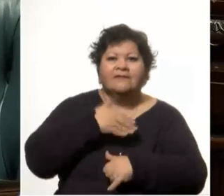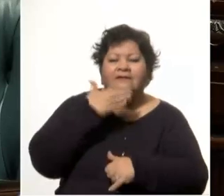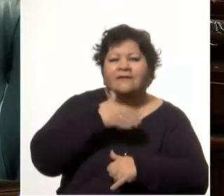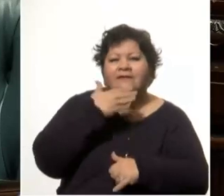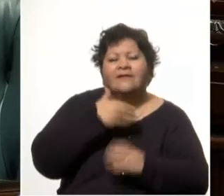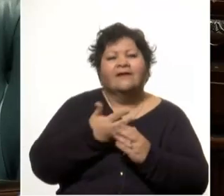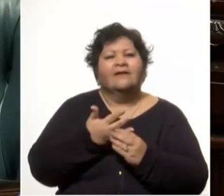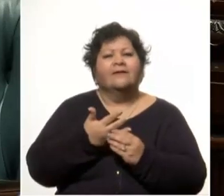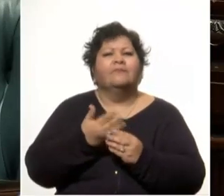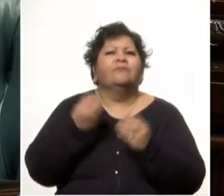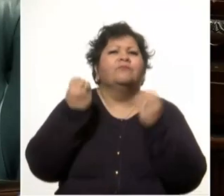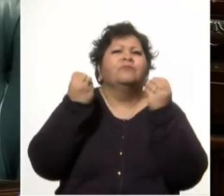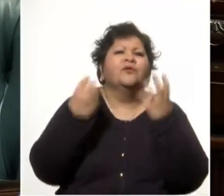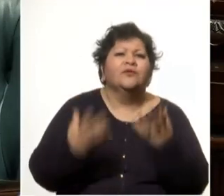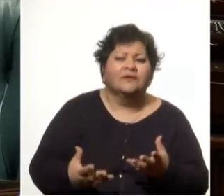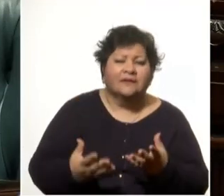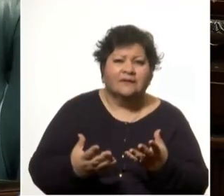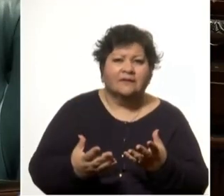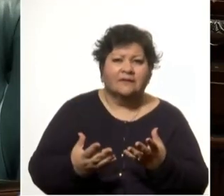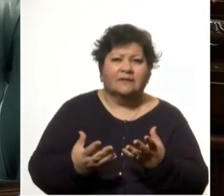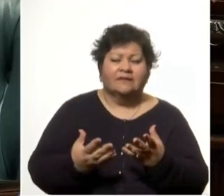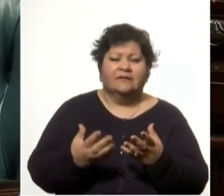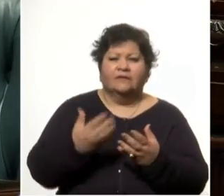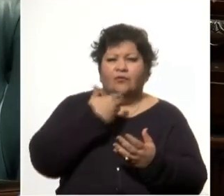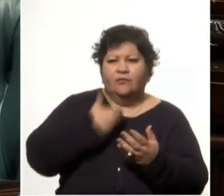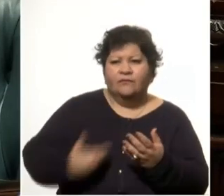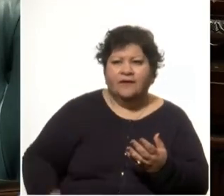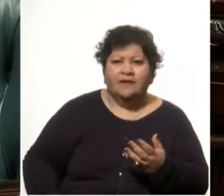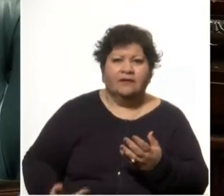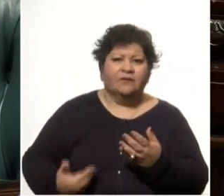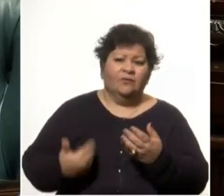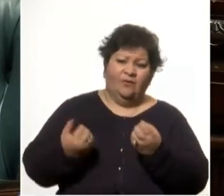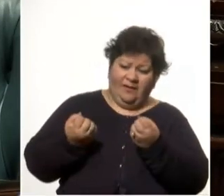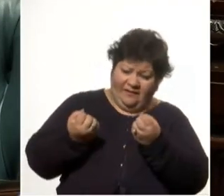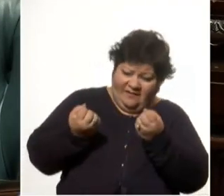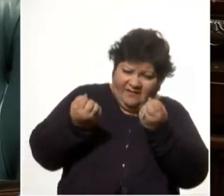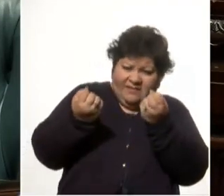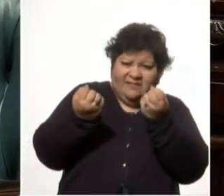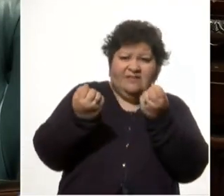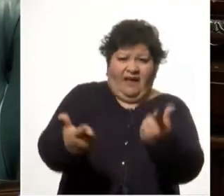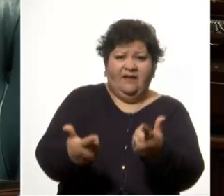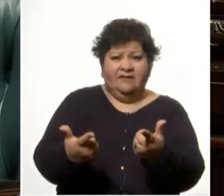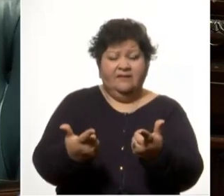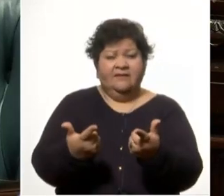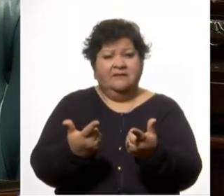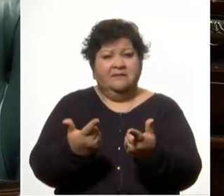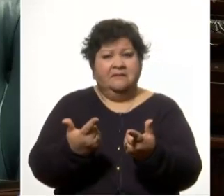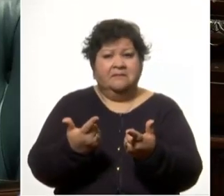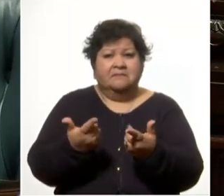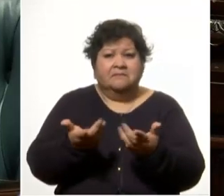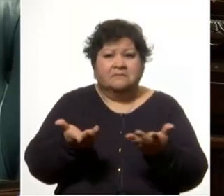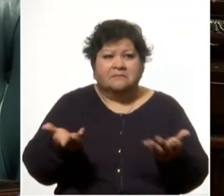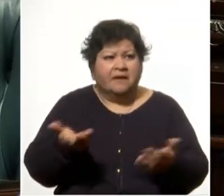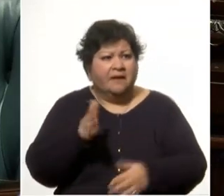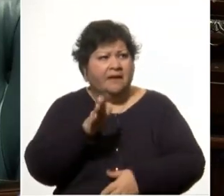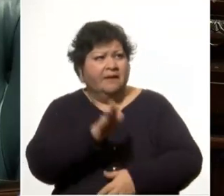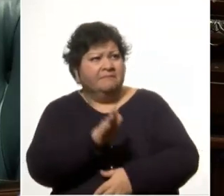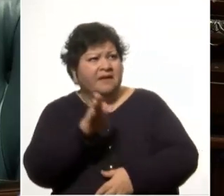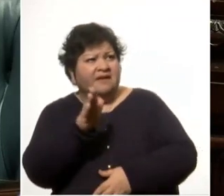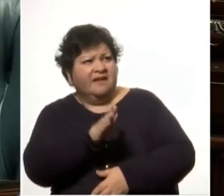las razones que llevaron al Gobierno a entregarse sin dar pelea ante la amenaza de esta